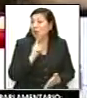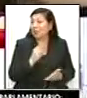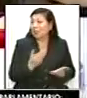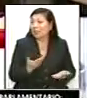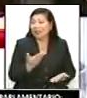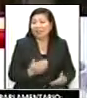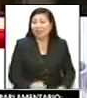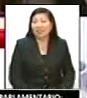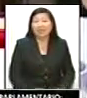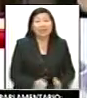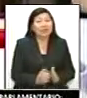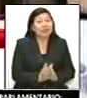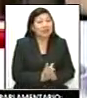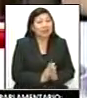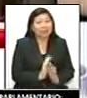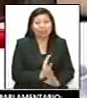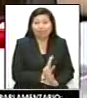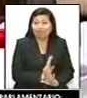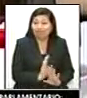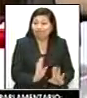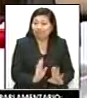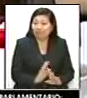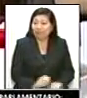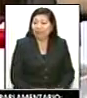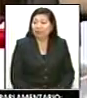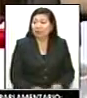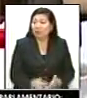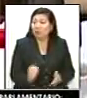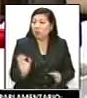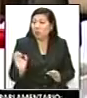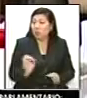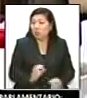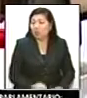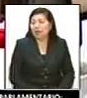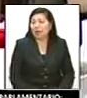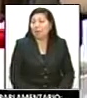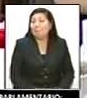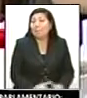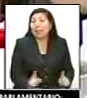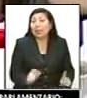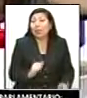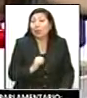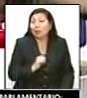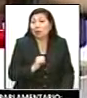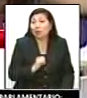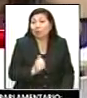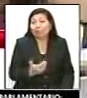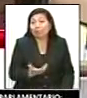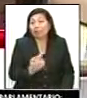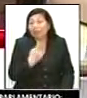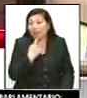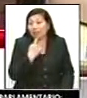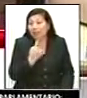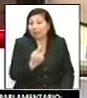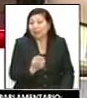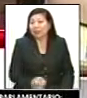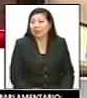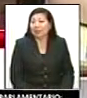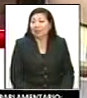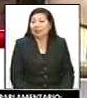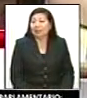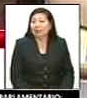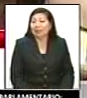situación deseable, no debería haber pasado nunca, ¿no? Pero yo, más que incidir